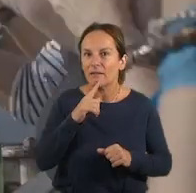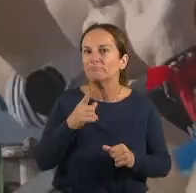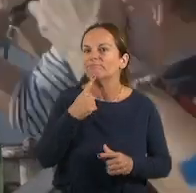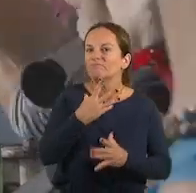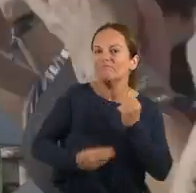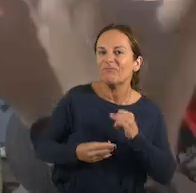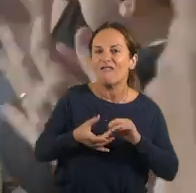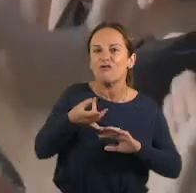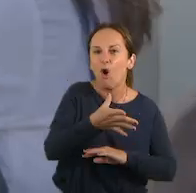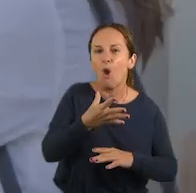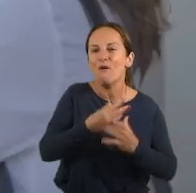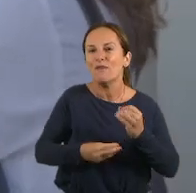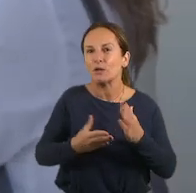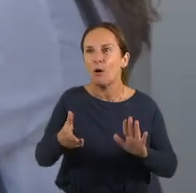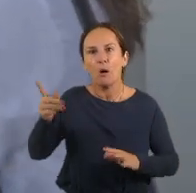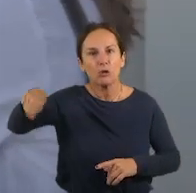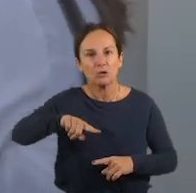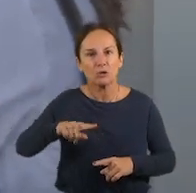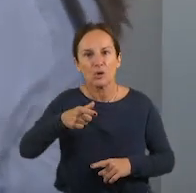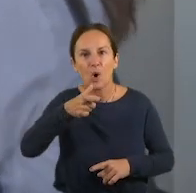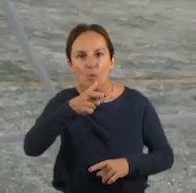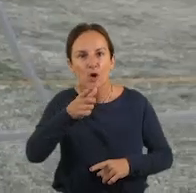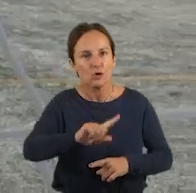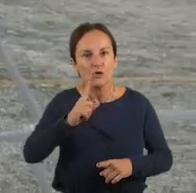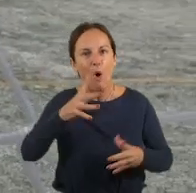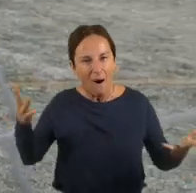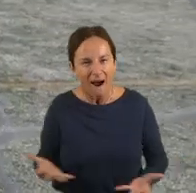pase, fallando un gol, pero nosotros tenemos que animarlos. Y